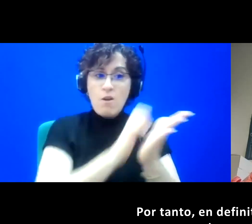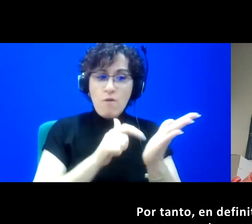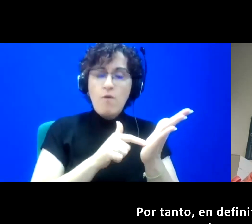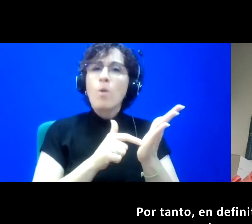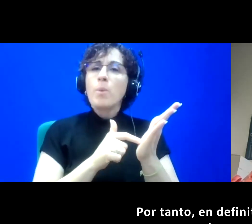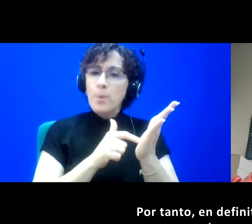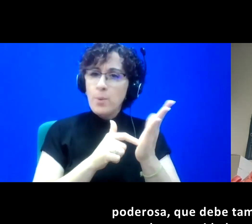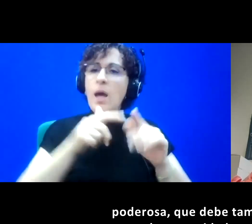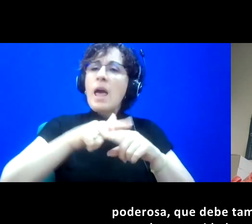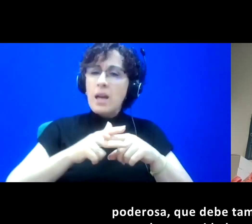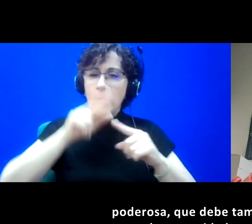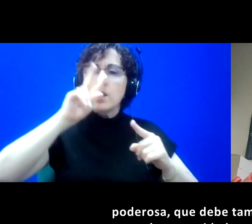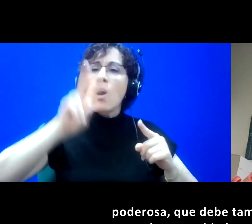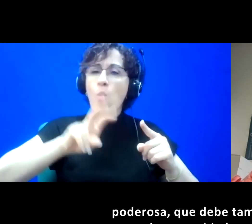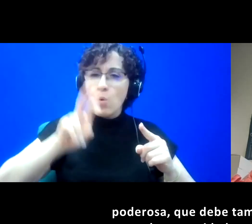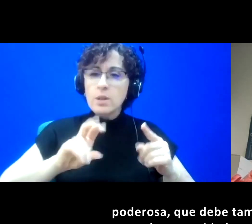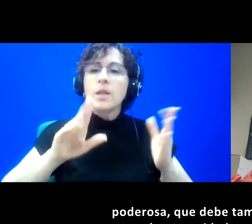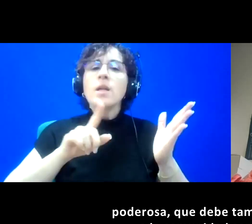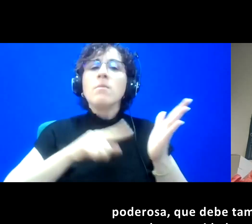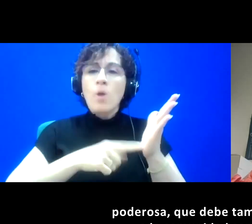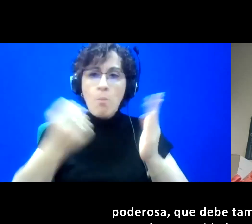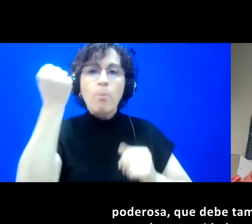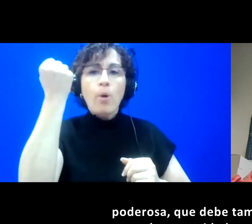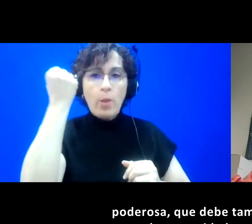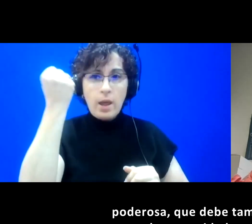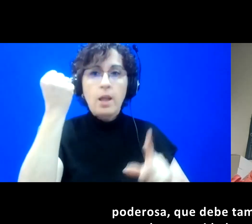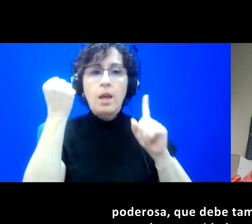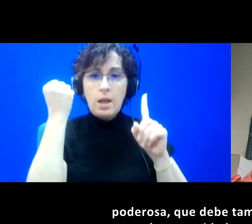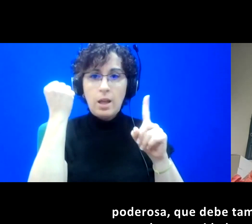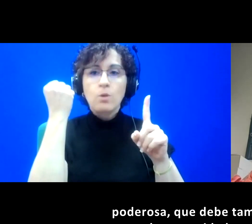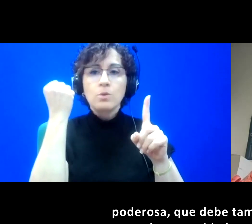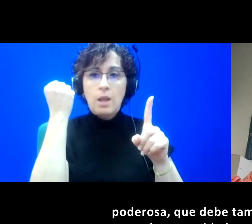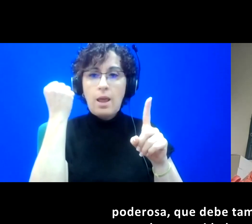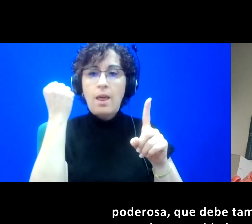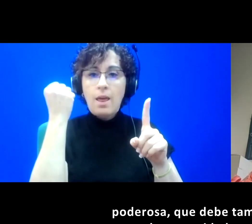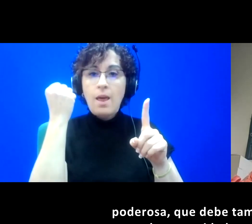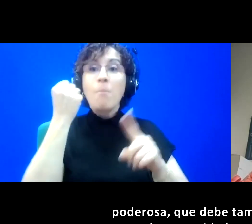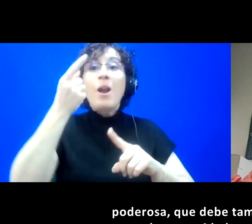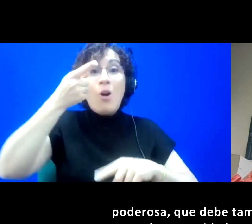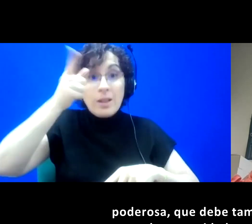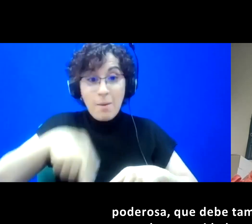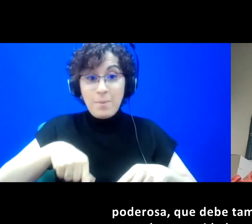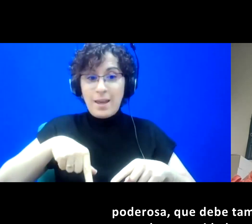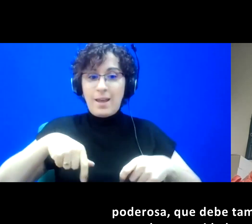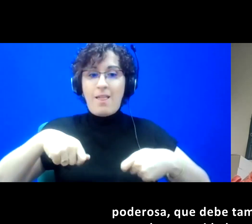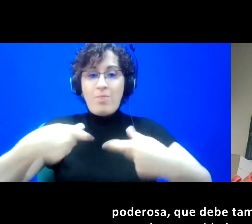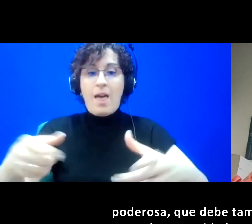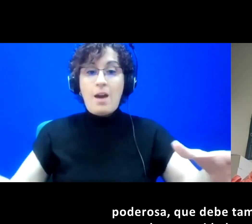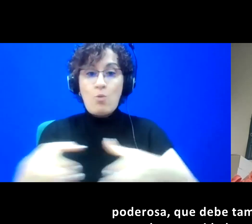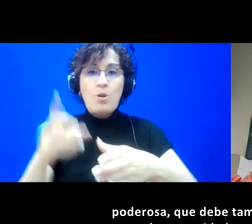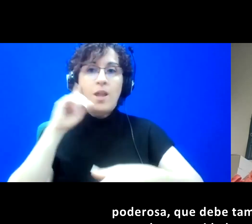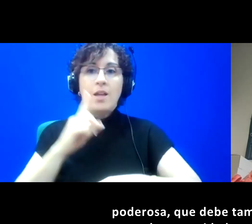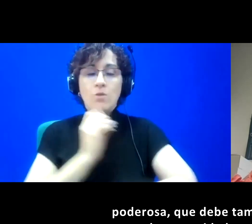útil, poderosa, que debe también empoderar a la comunidad